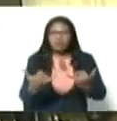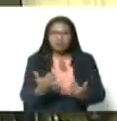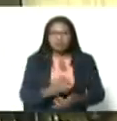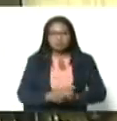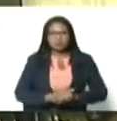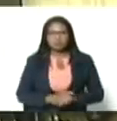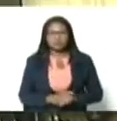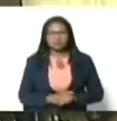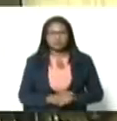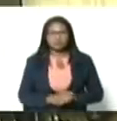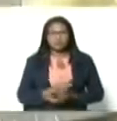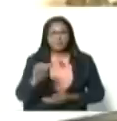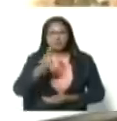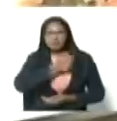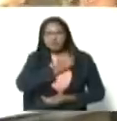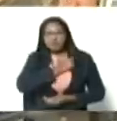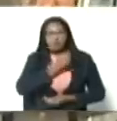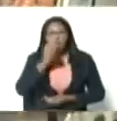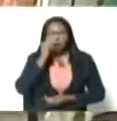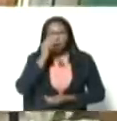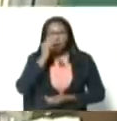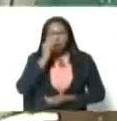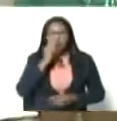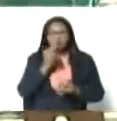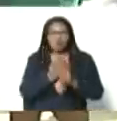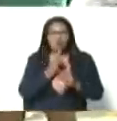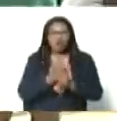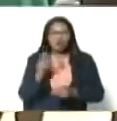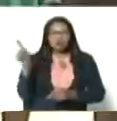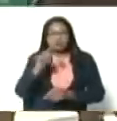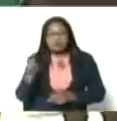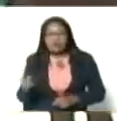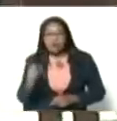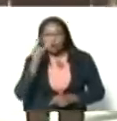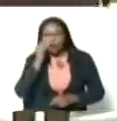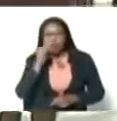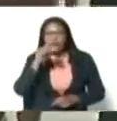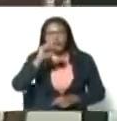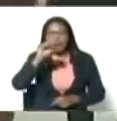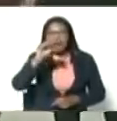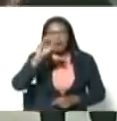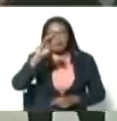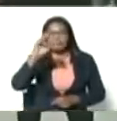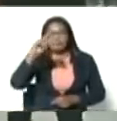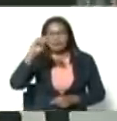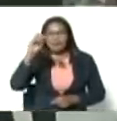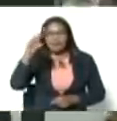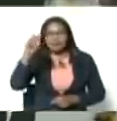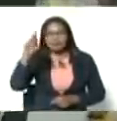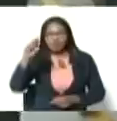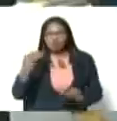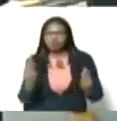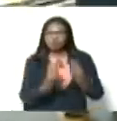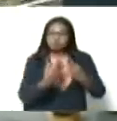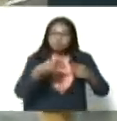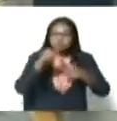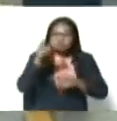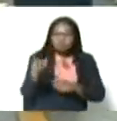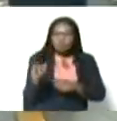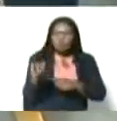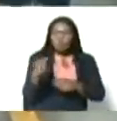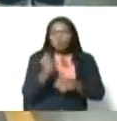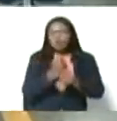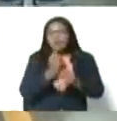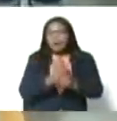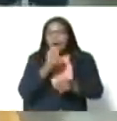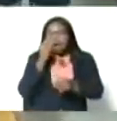el compatriota de la Fuerza de Trabajadores Edwin Labrador. Y aquí también nos acompañan un grupo de trabajadores